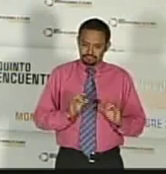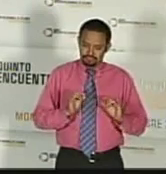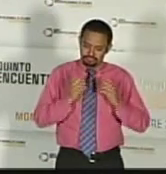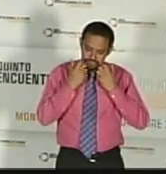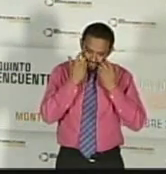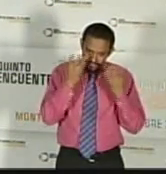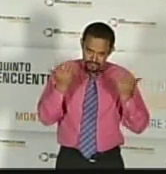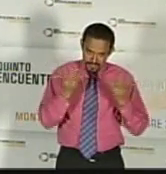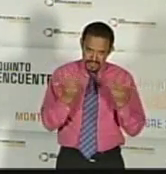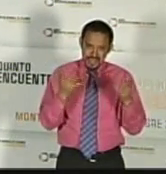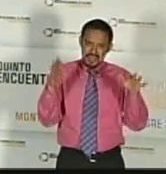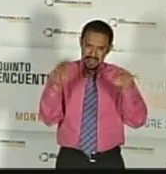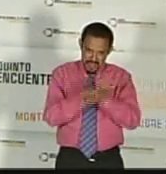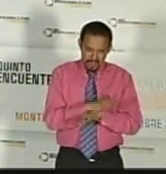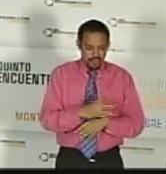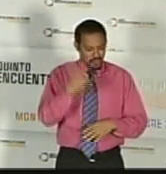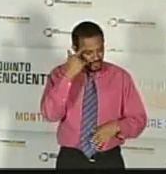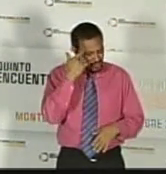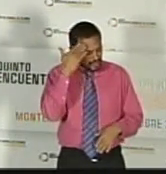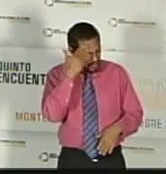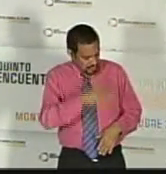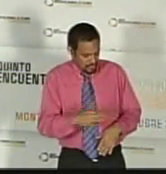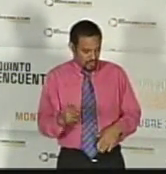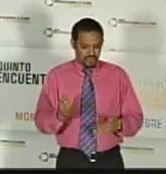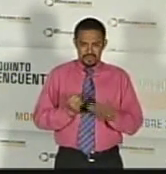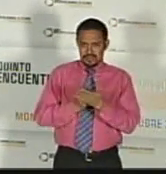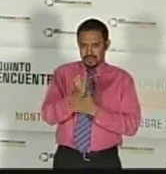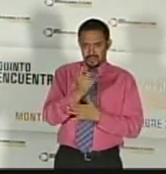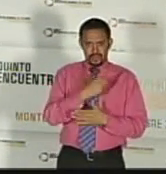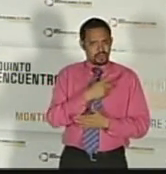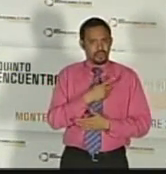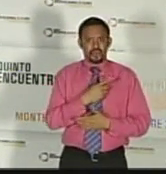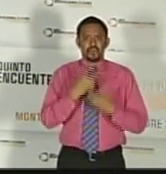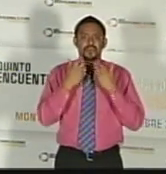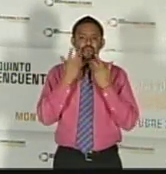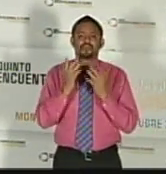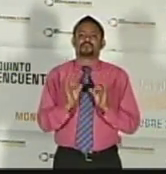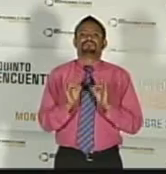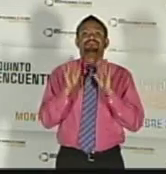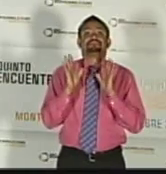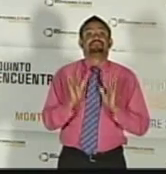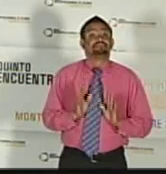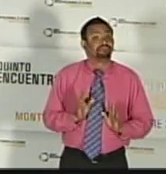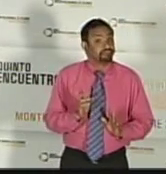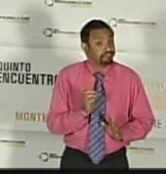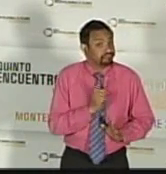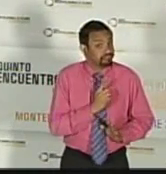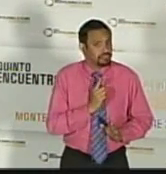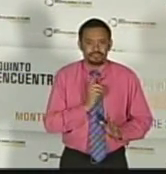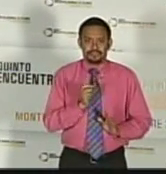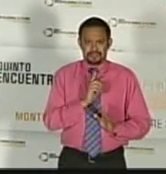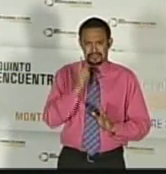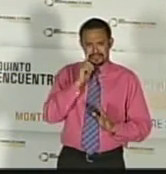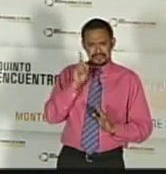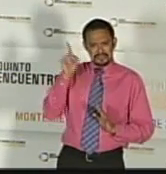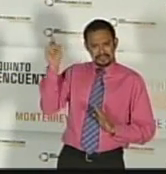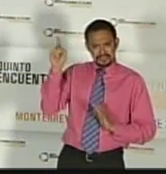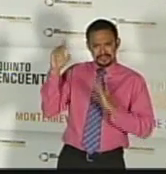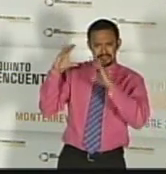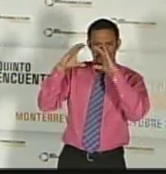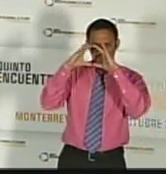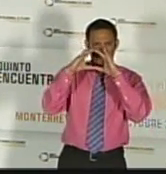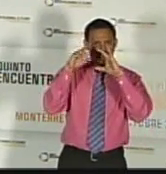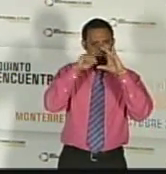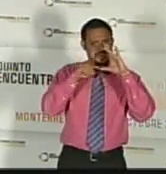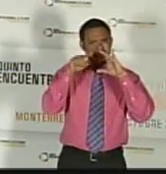Una evolución consciente por decisión, no por casualidad. Y cuando ven esta rueda de los co-creadores